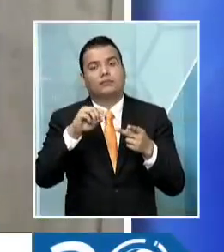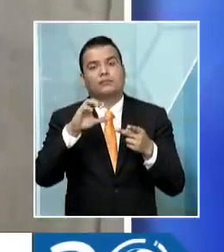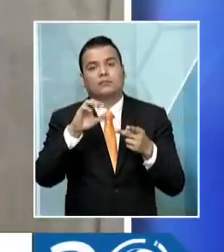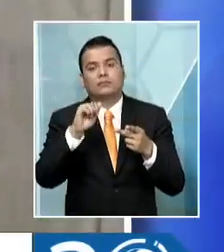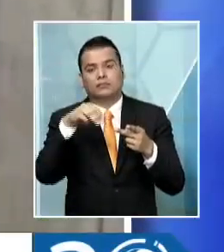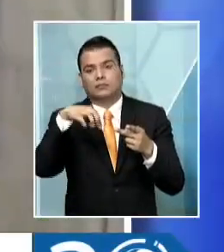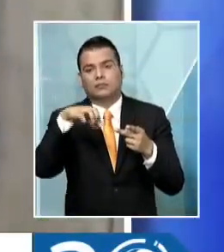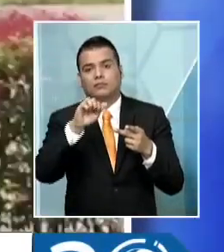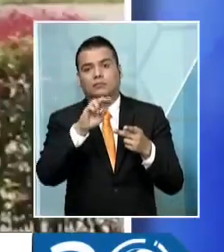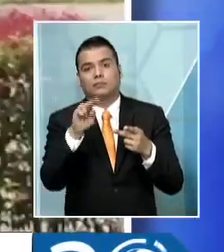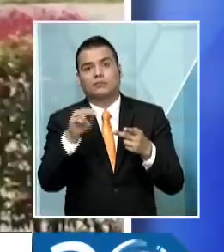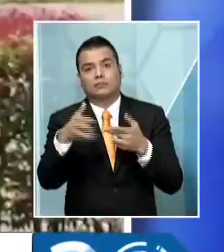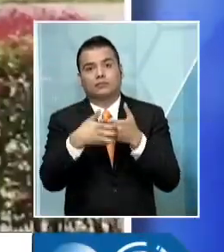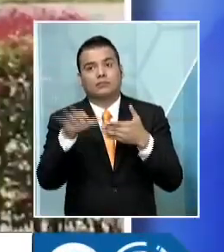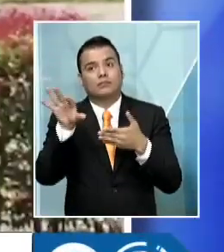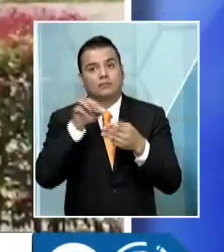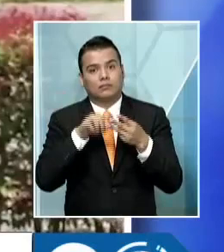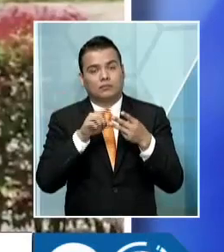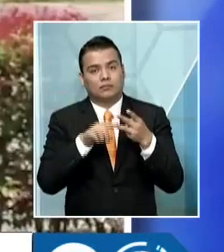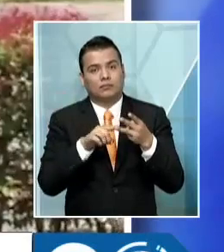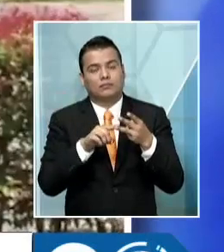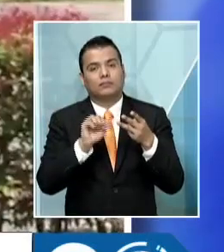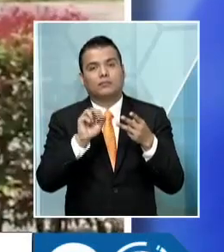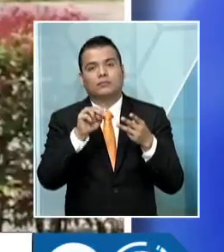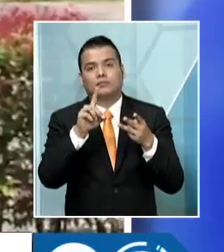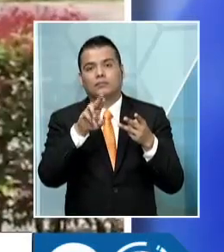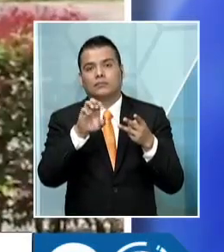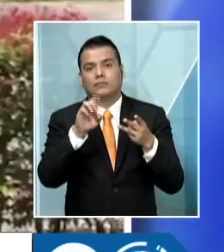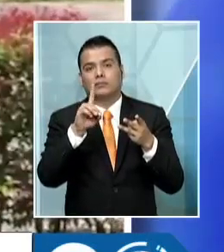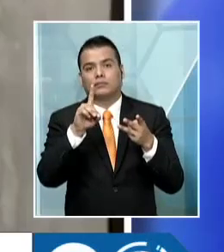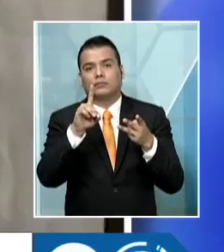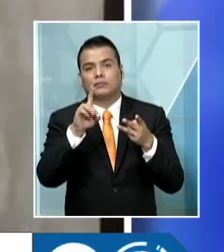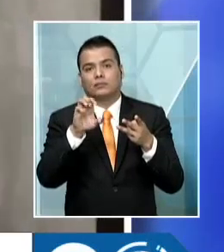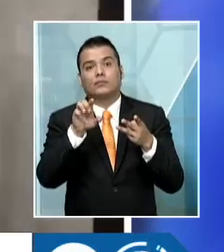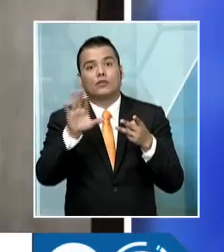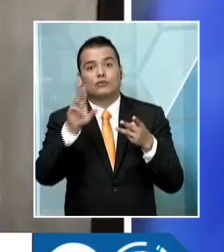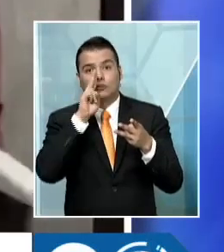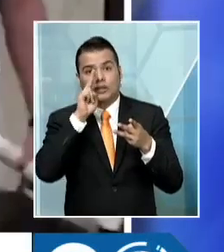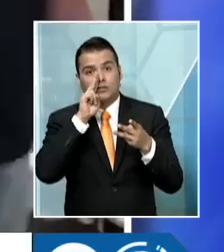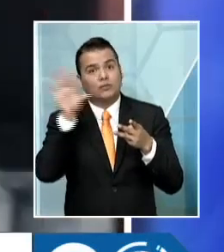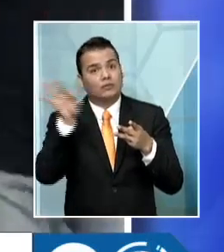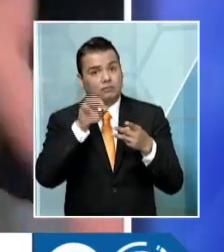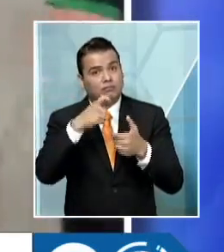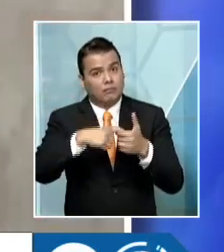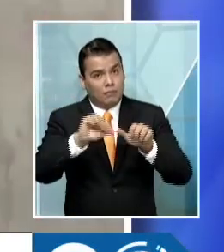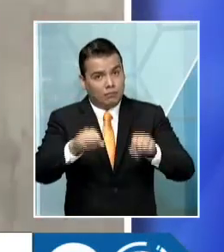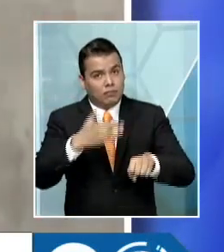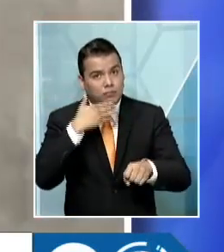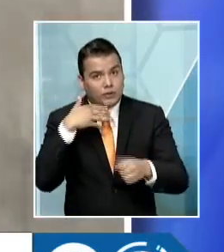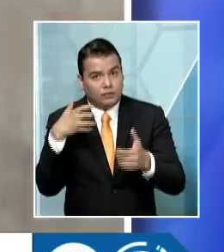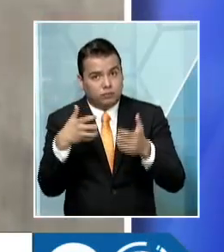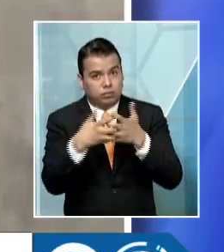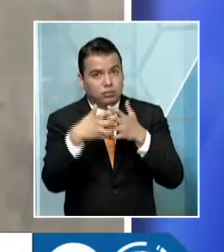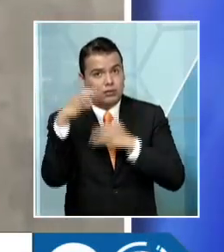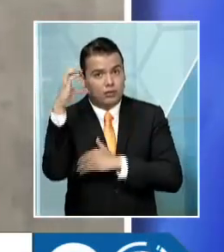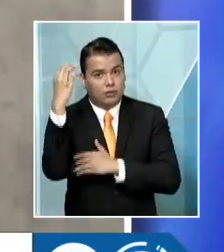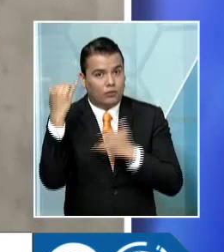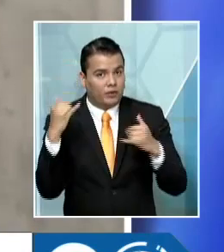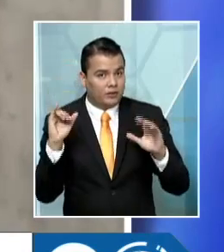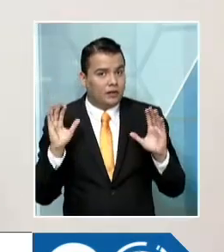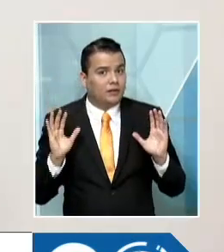Deportes Tolima, y el riflecito Andrade, de Atlético Nacional, también merecen una oportunidad para acercarse a la selección